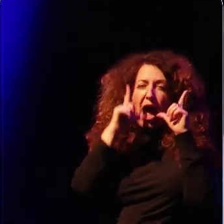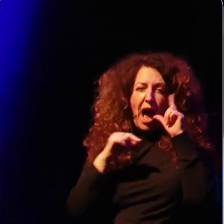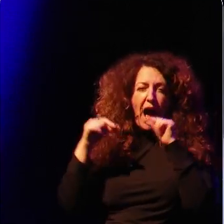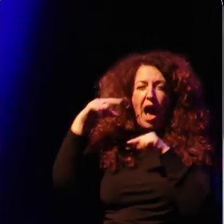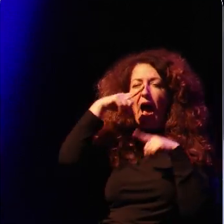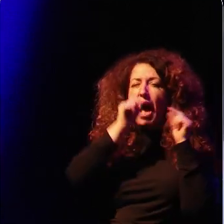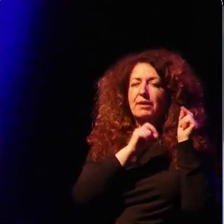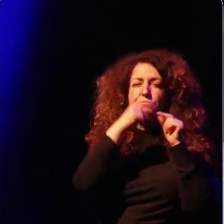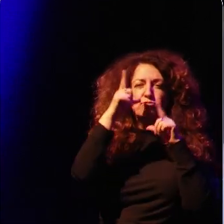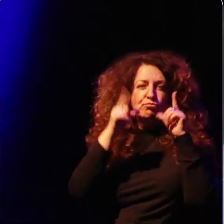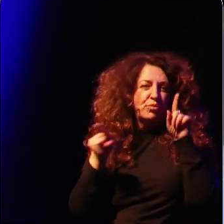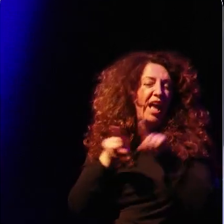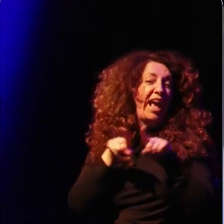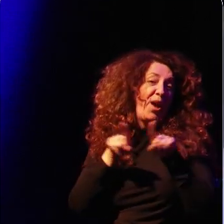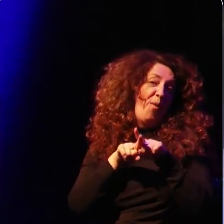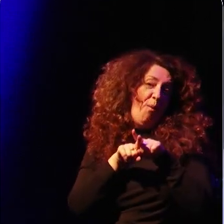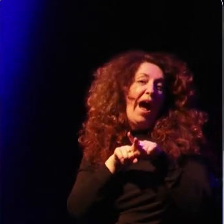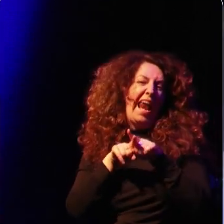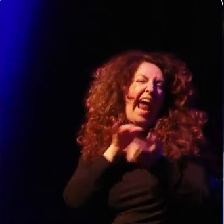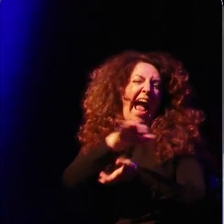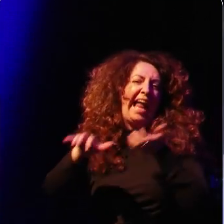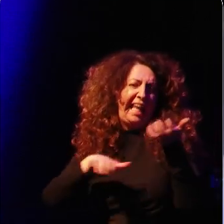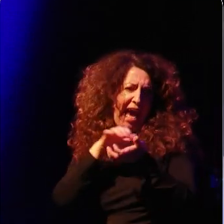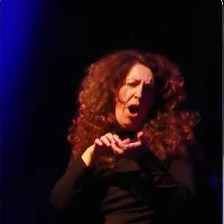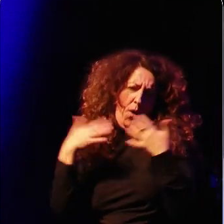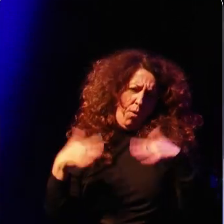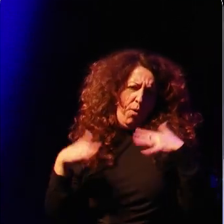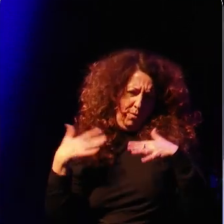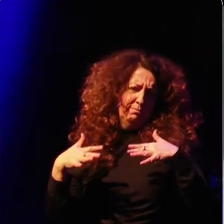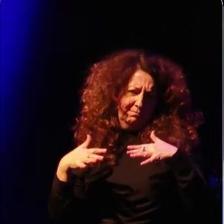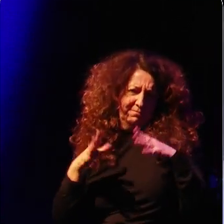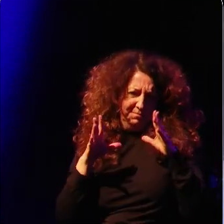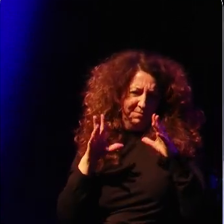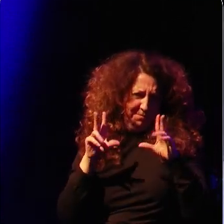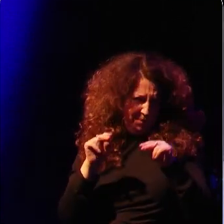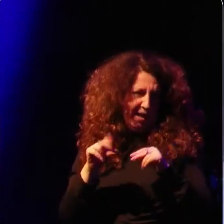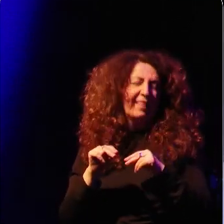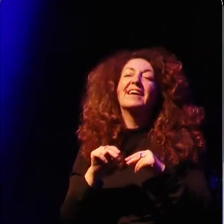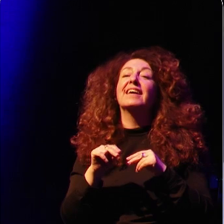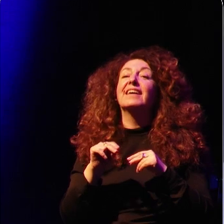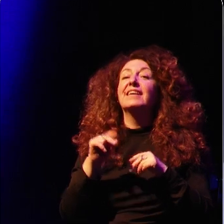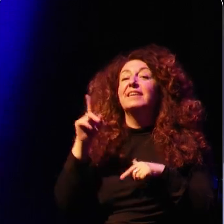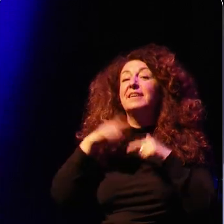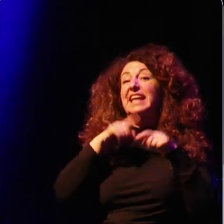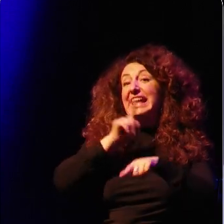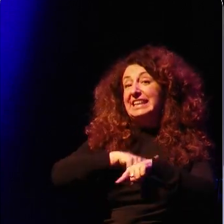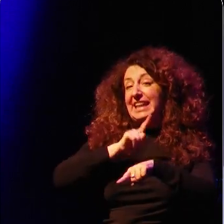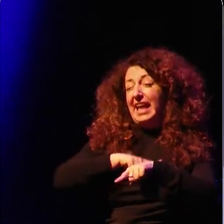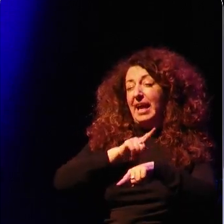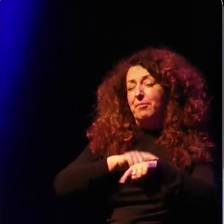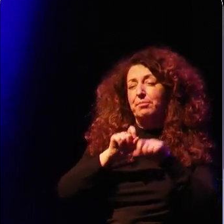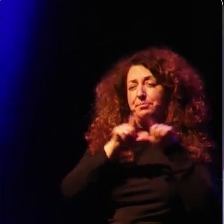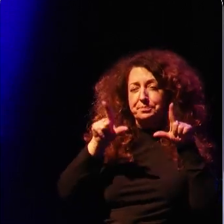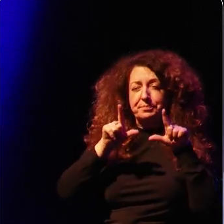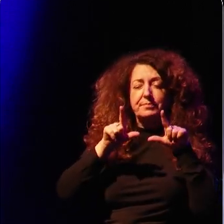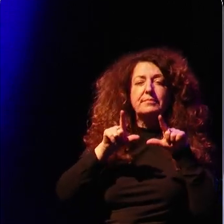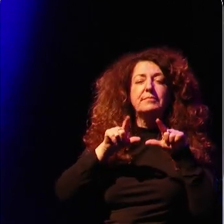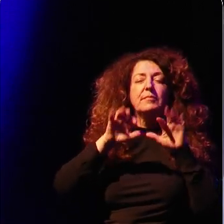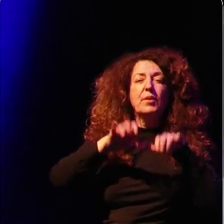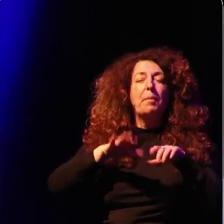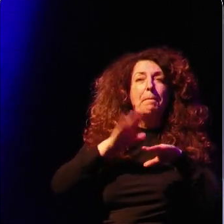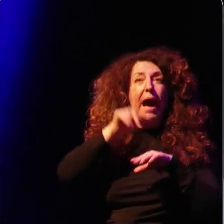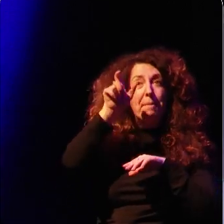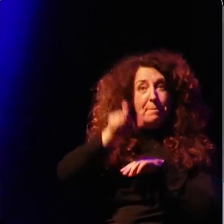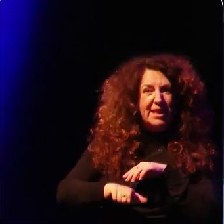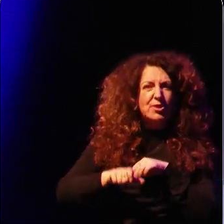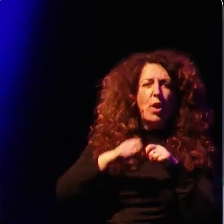moverían como la Elía Oparda. Es una cuestión de el tiempo de computación necesario para hacer que los labios